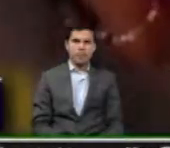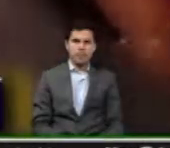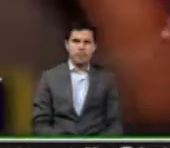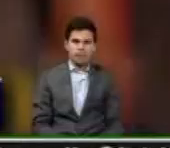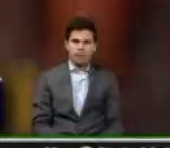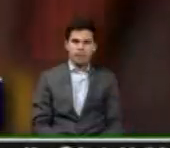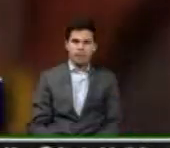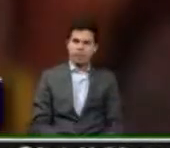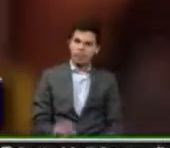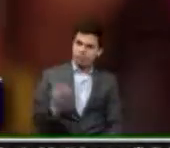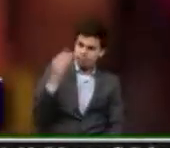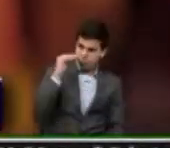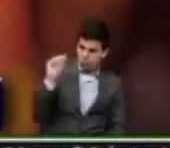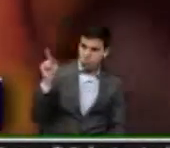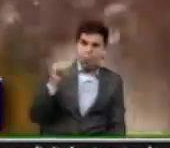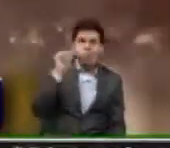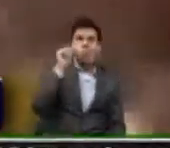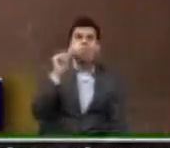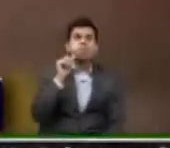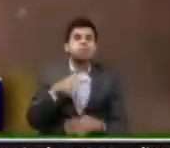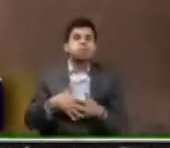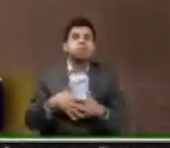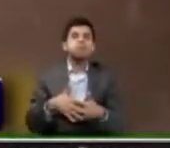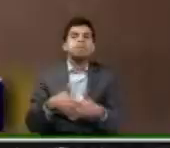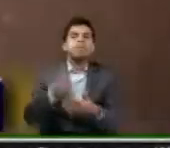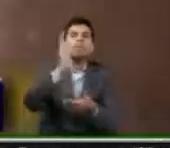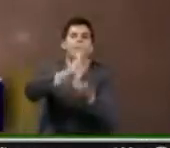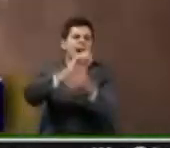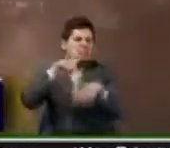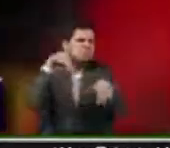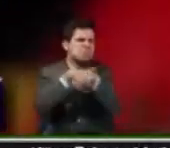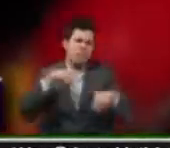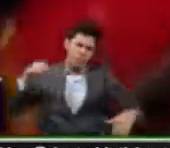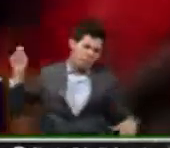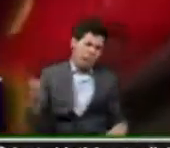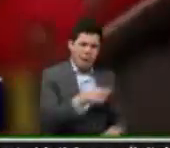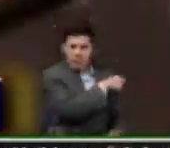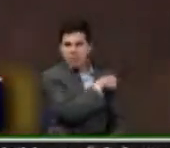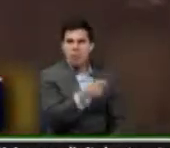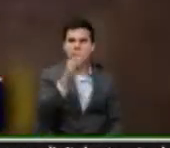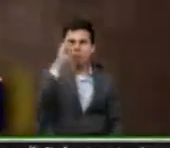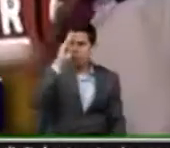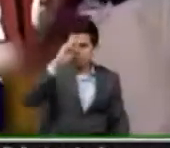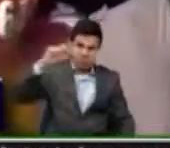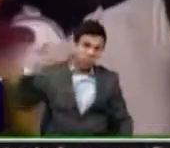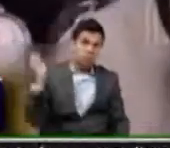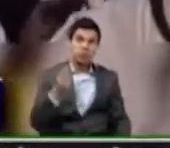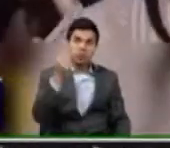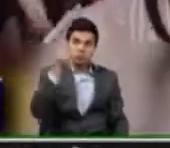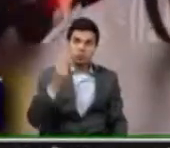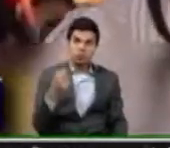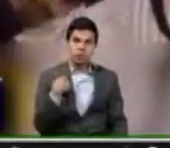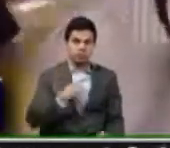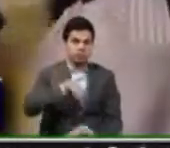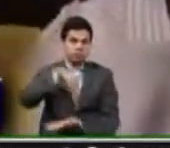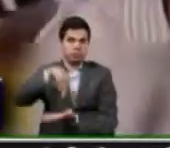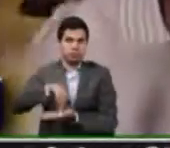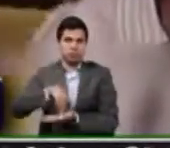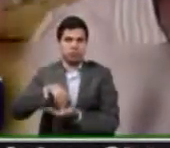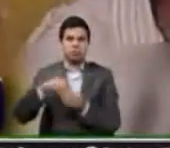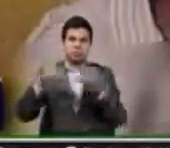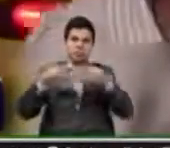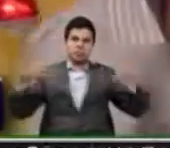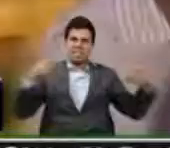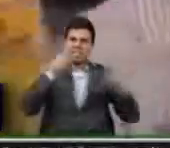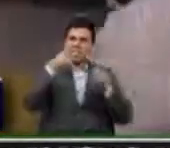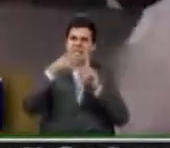Casos como el de una mujer en estado de gestación que denunció haber sido golpeada por un agente de policía. Yo estaba parada allá en una cerca, en una reja,